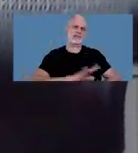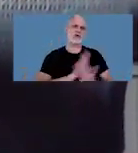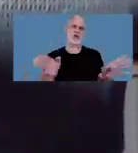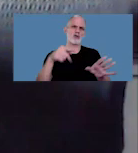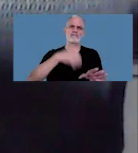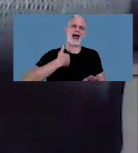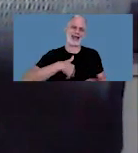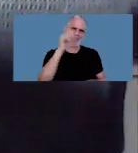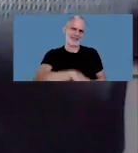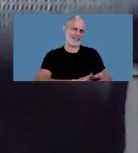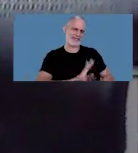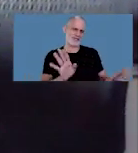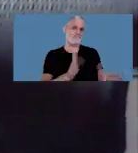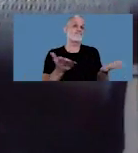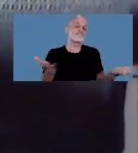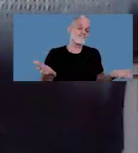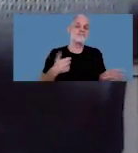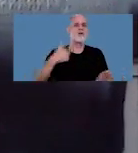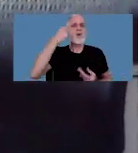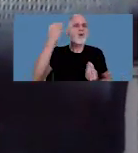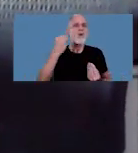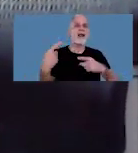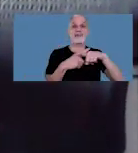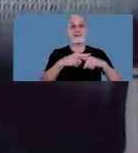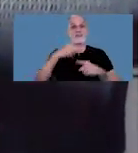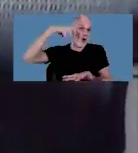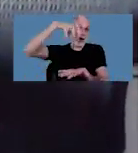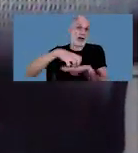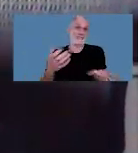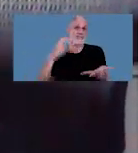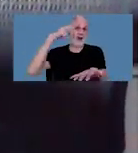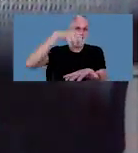inmuebles situados en el país. ¿Y en qué me baso? En la discusión parlamentaria.